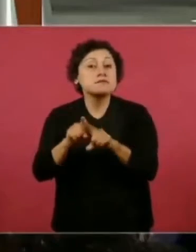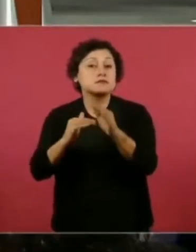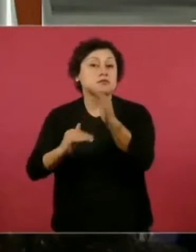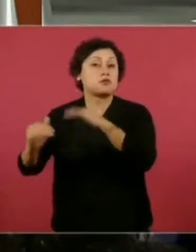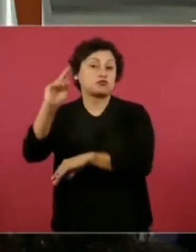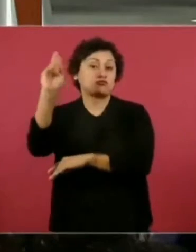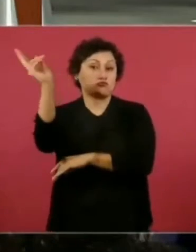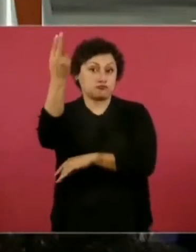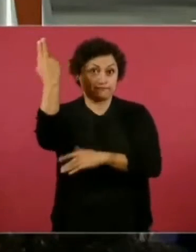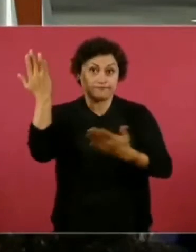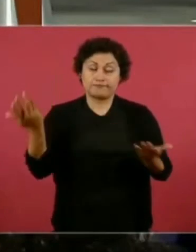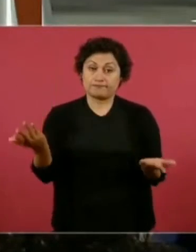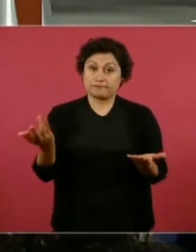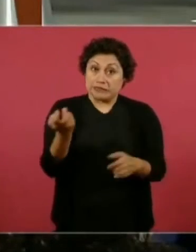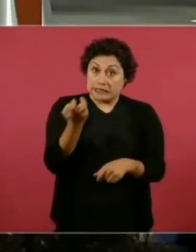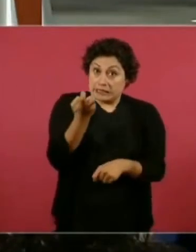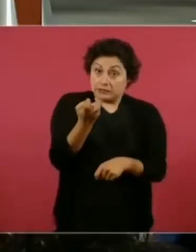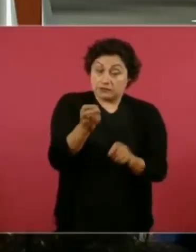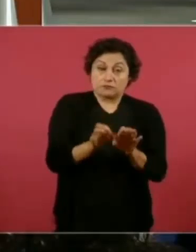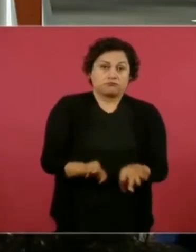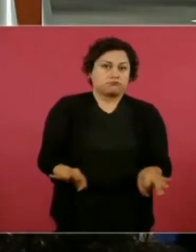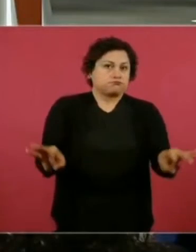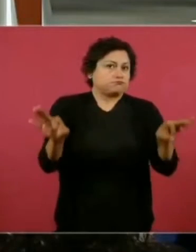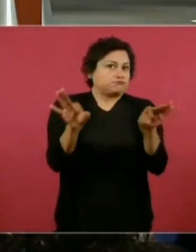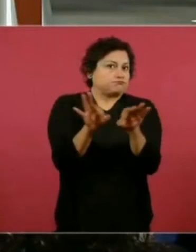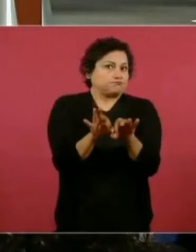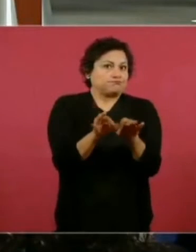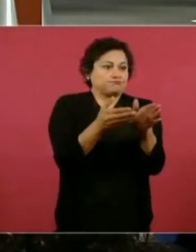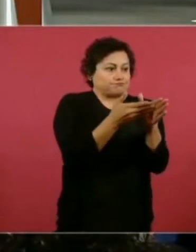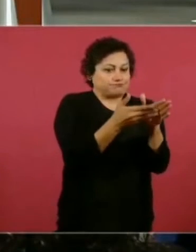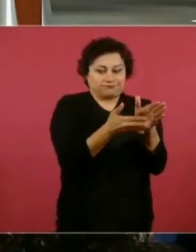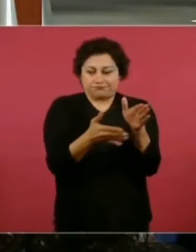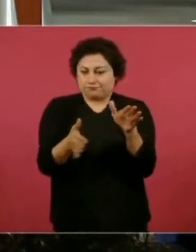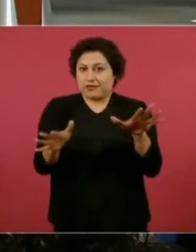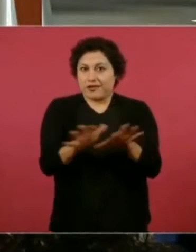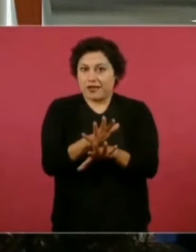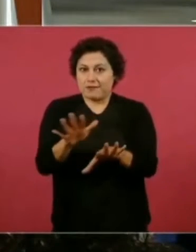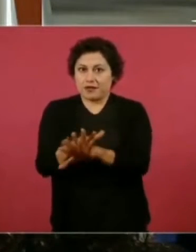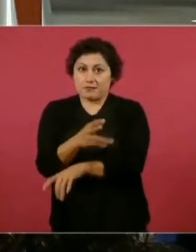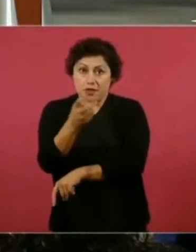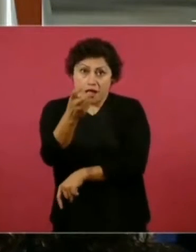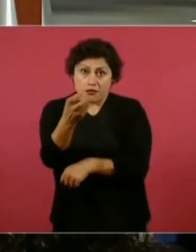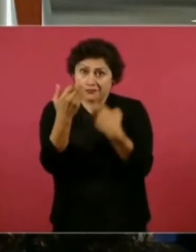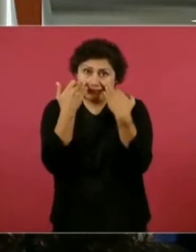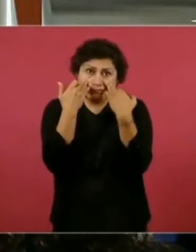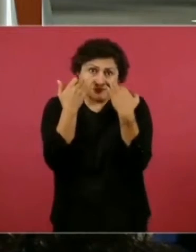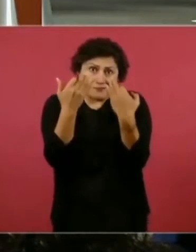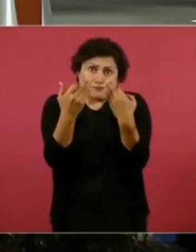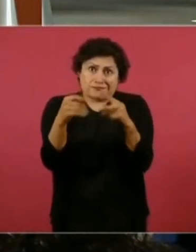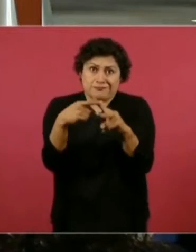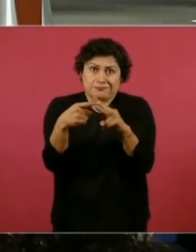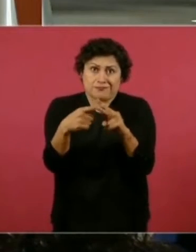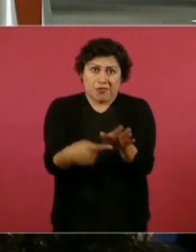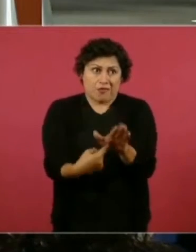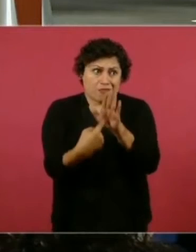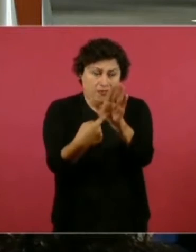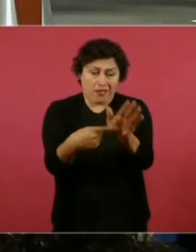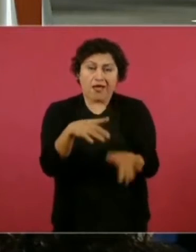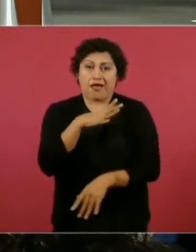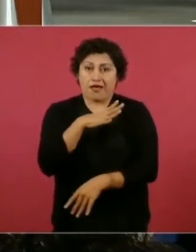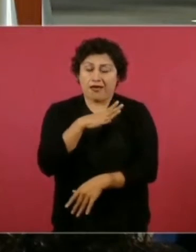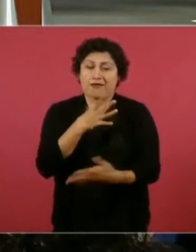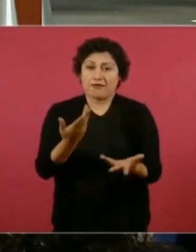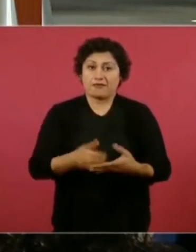Eso es muy importante. Eso se puede probar. Entonces, la atención